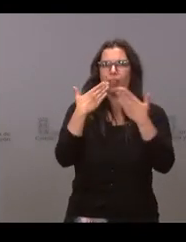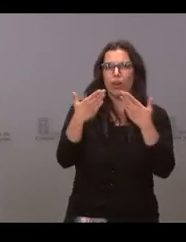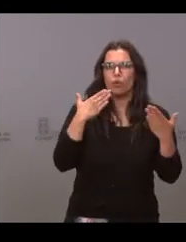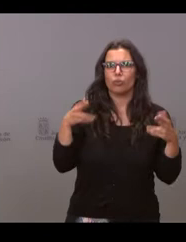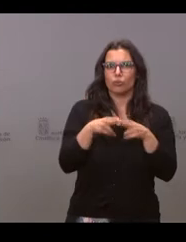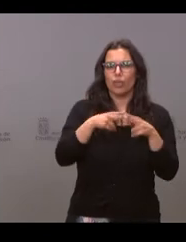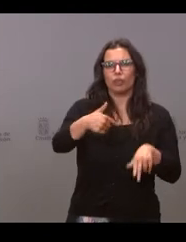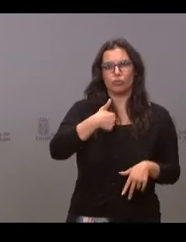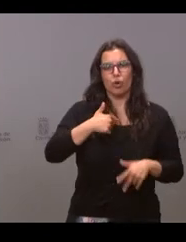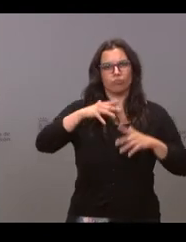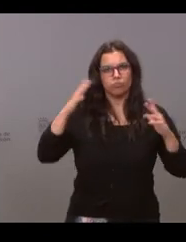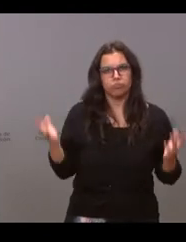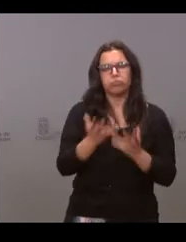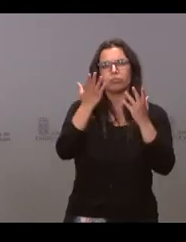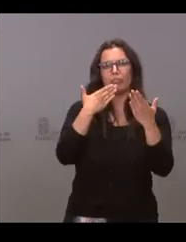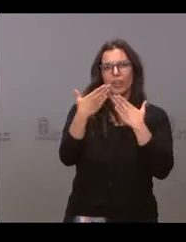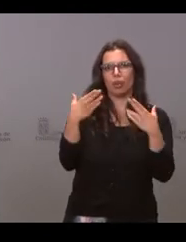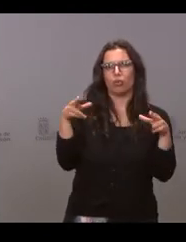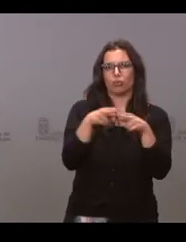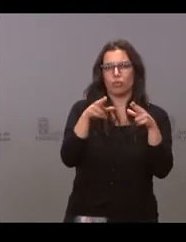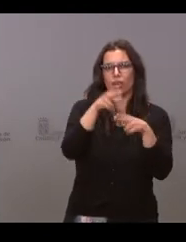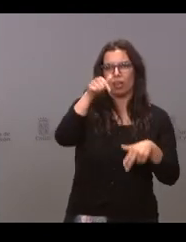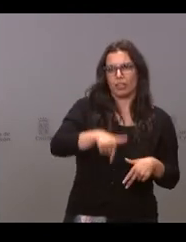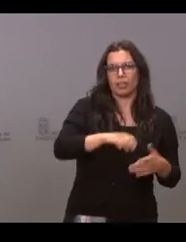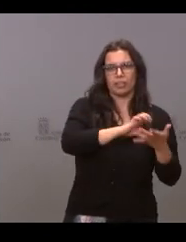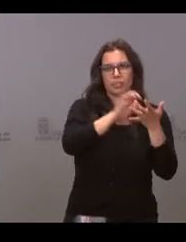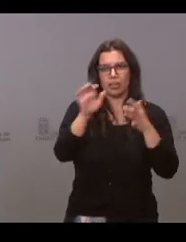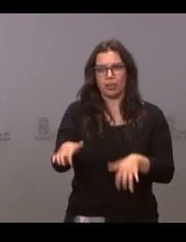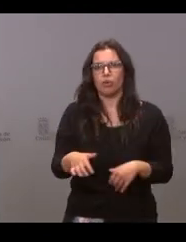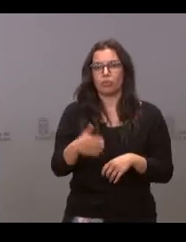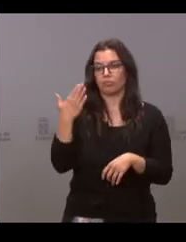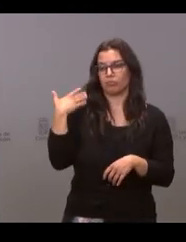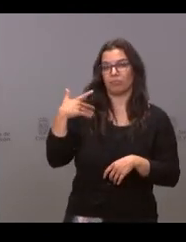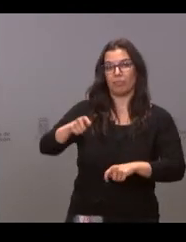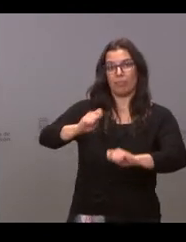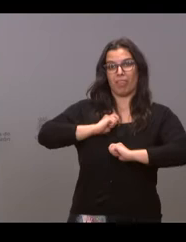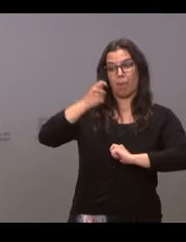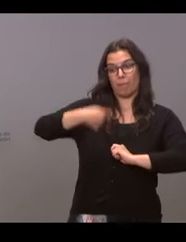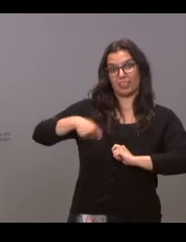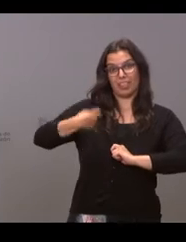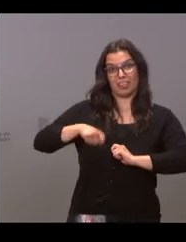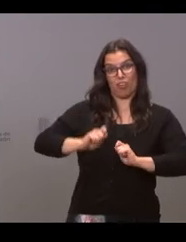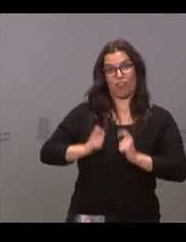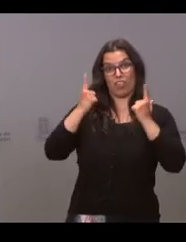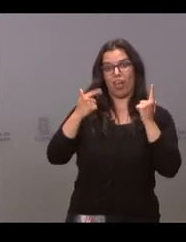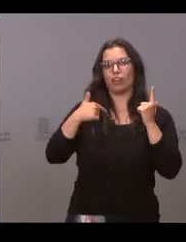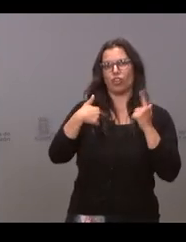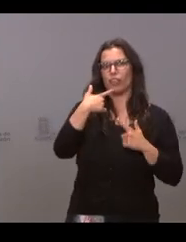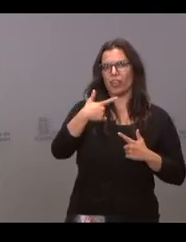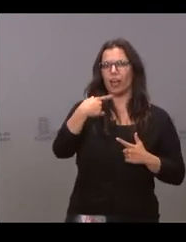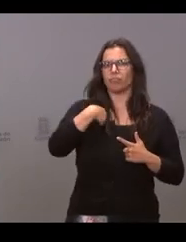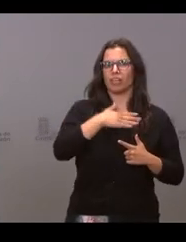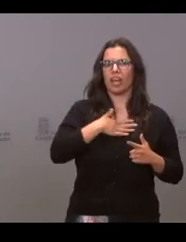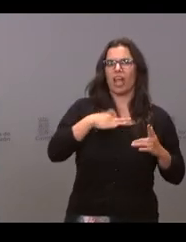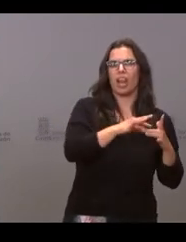en castilla y león' lo dije en mi investidura sería el presidente del diálogo yo creo que actos como este